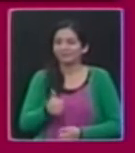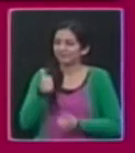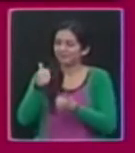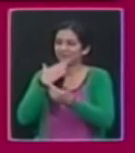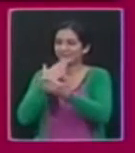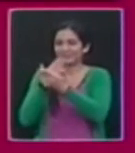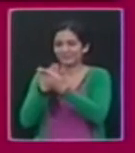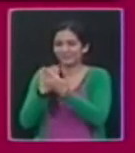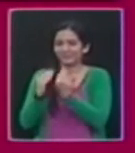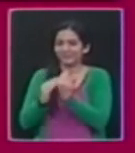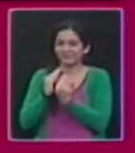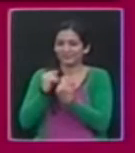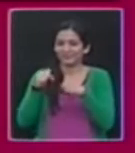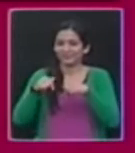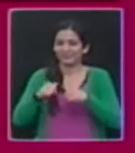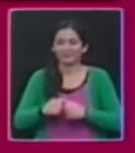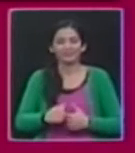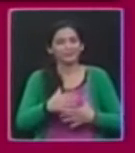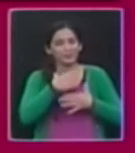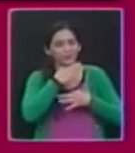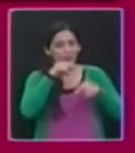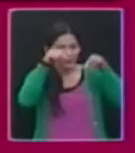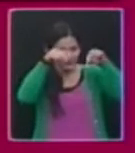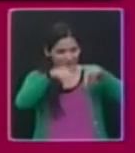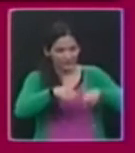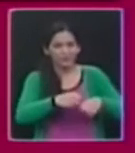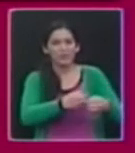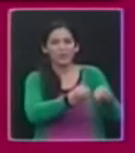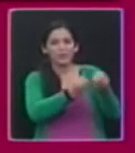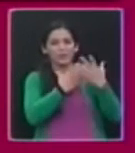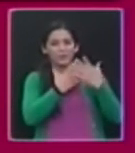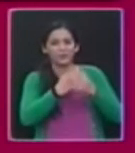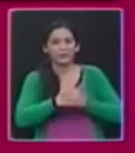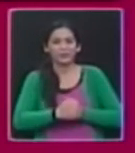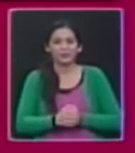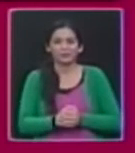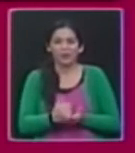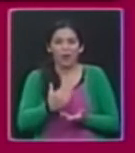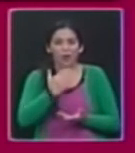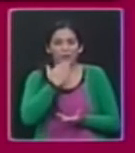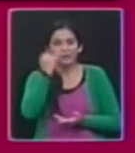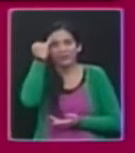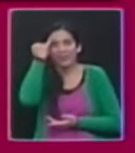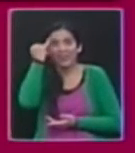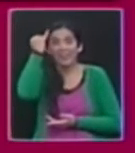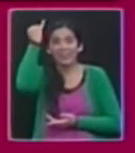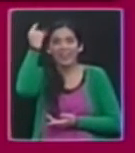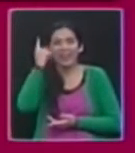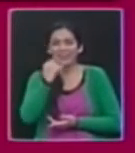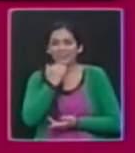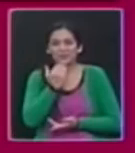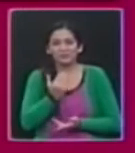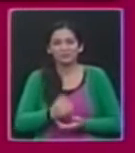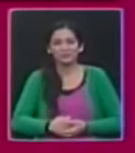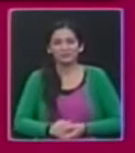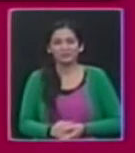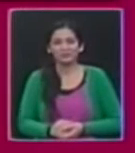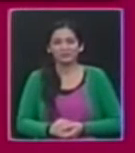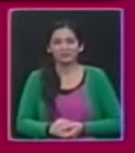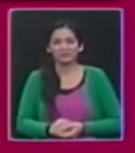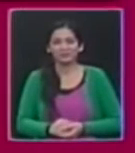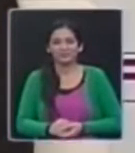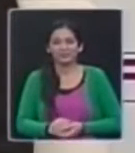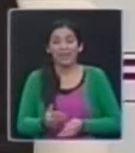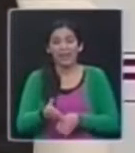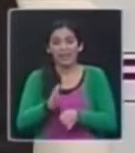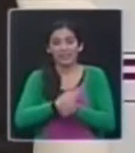Muchas gracias por la invitación. Encantada de tenerla para acá para que nos cuente cómo nace esta iniciativa. Bueno, nace como un